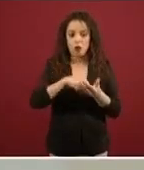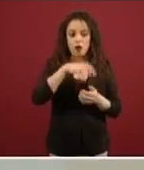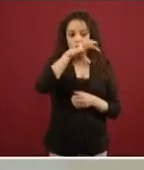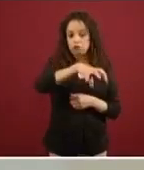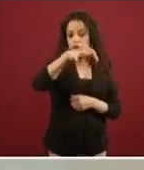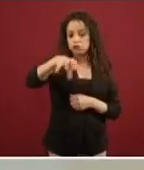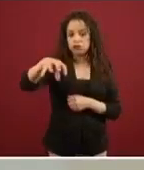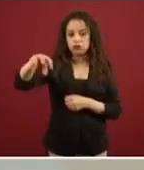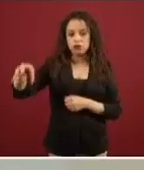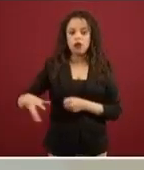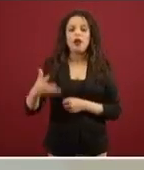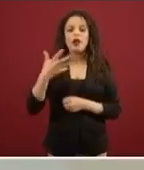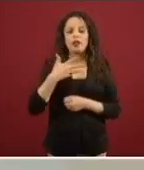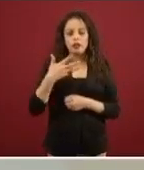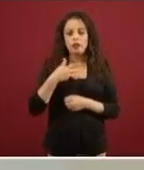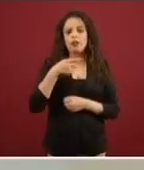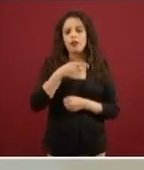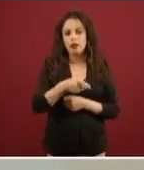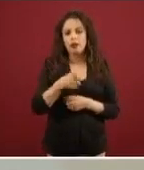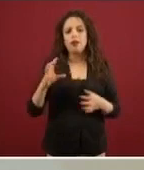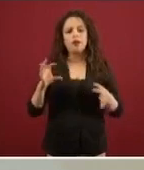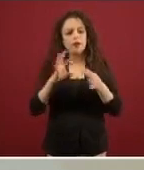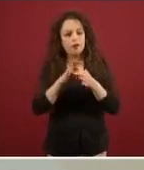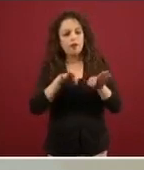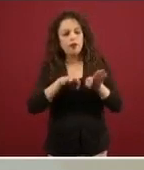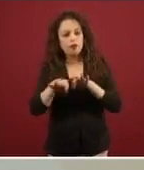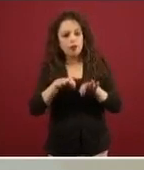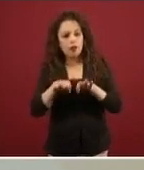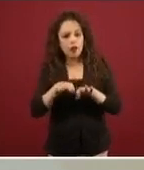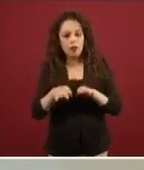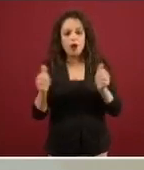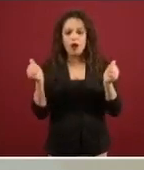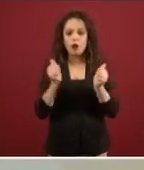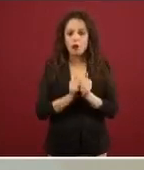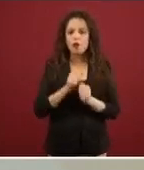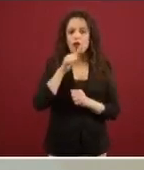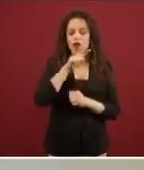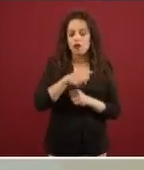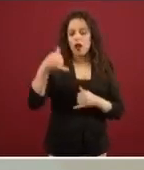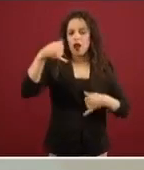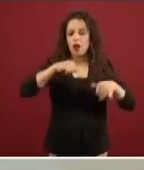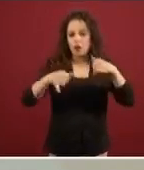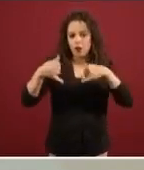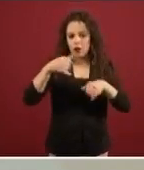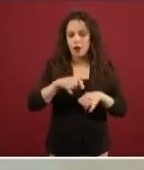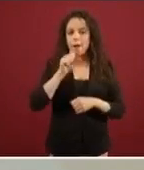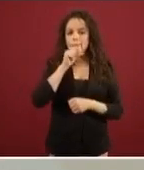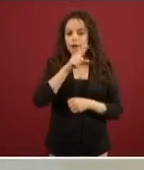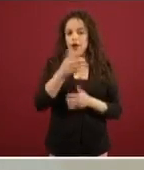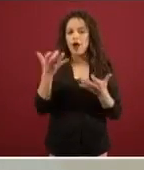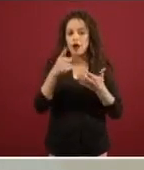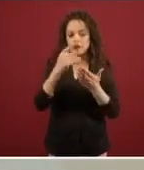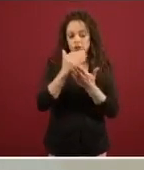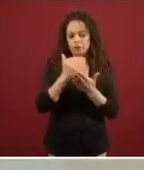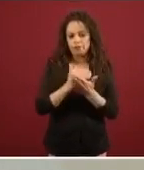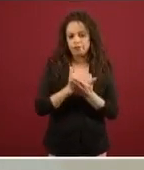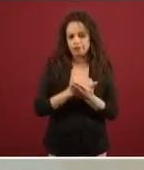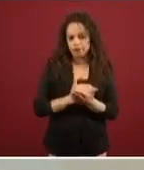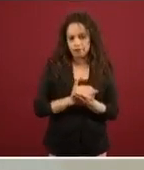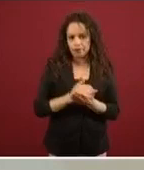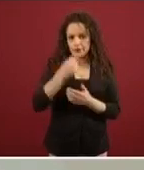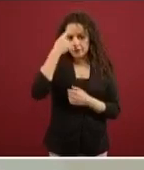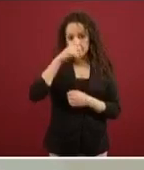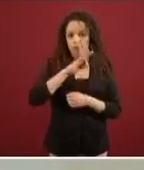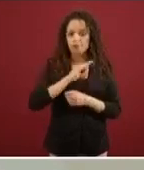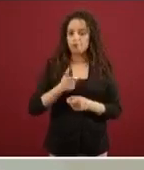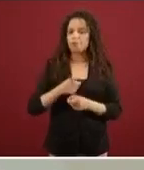grandes que en su momento reciben todo este flujo de muestras, también realizan los procedimientos y en su momento emiten resultados. Hemos hablado de laboratorios